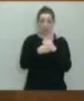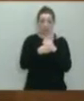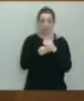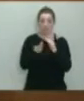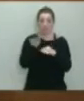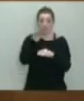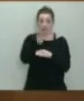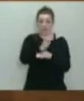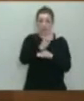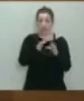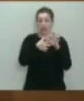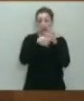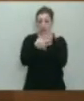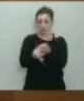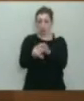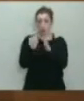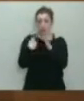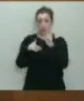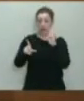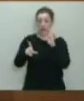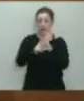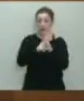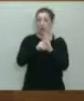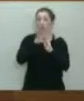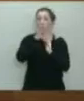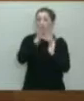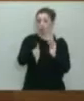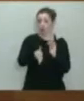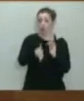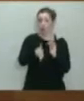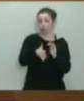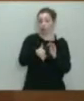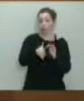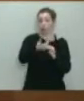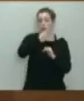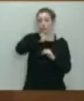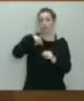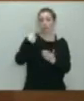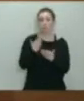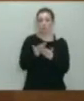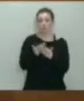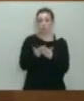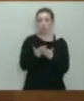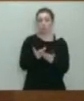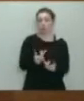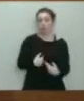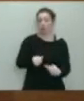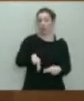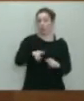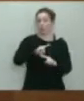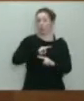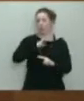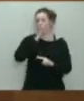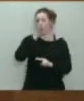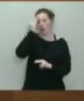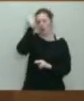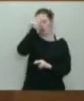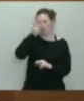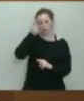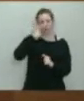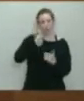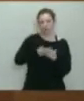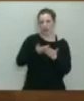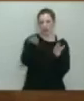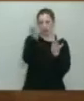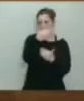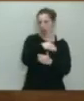respecto a esa ley y, por lo tanto, en fin, solicitamos la devolución porque ya digo que no nos parece que haya justificación y, desde